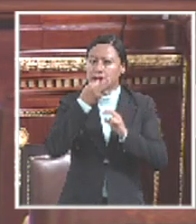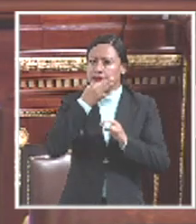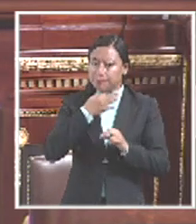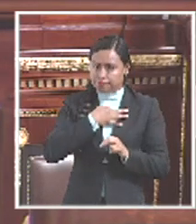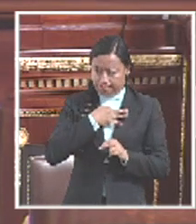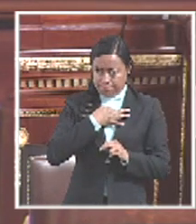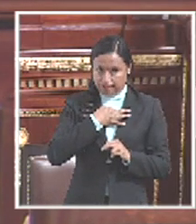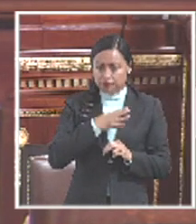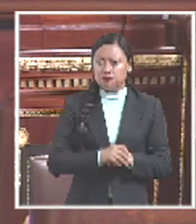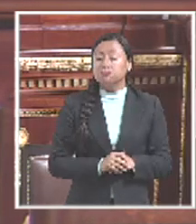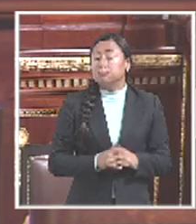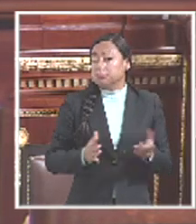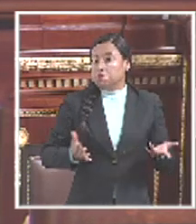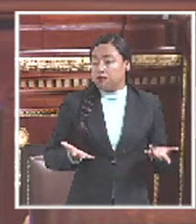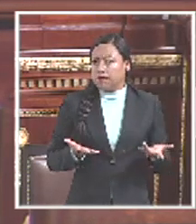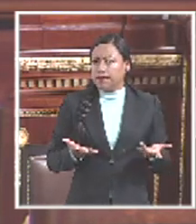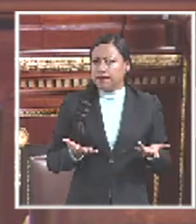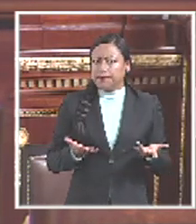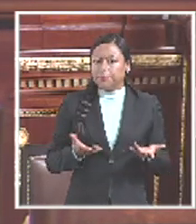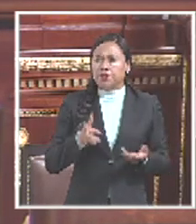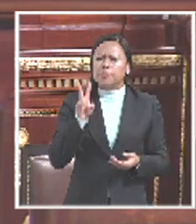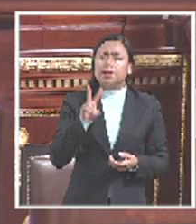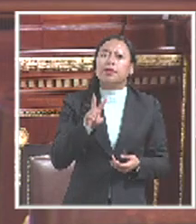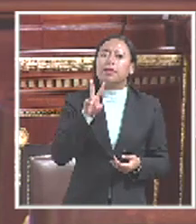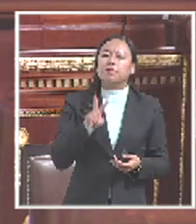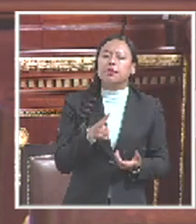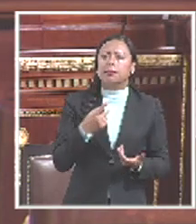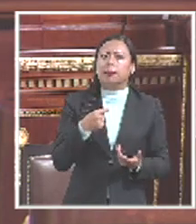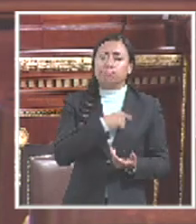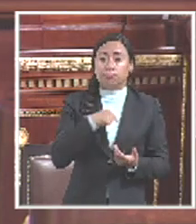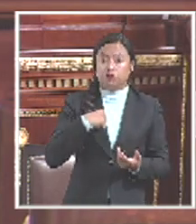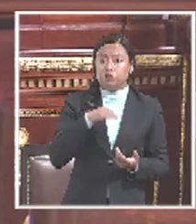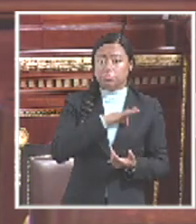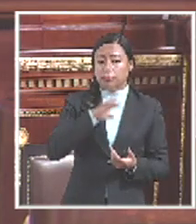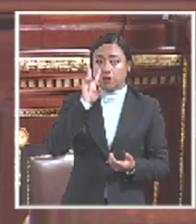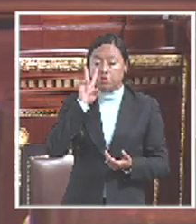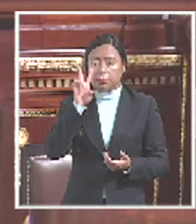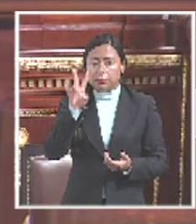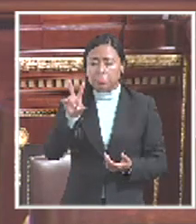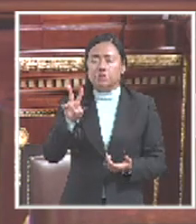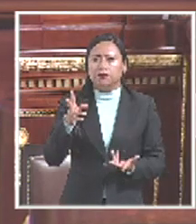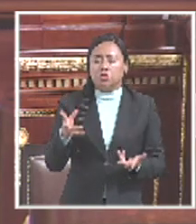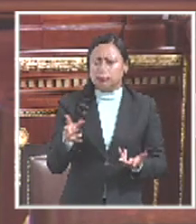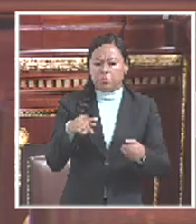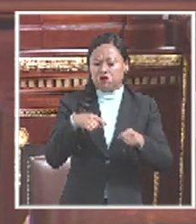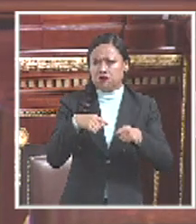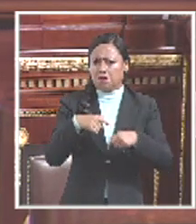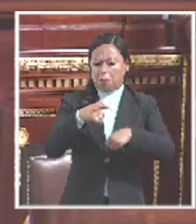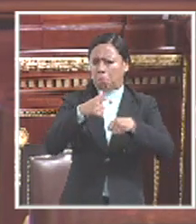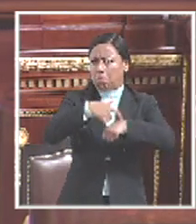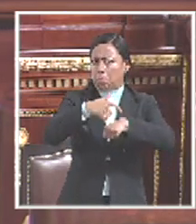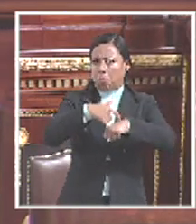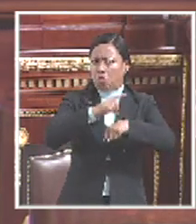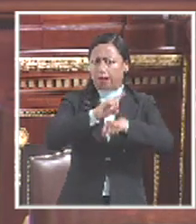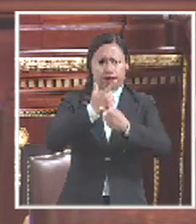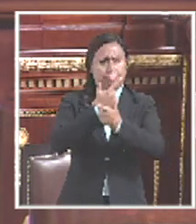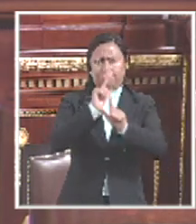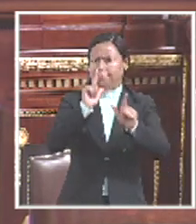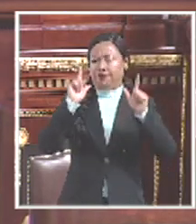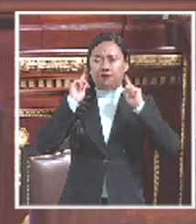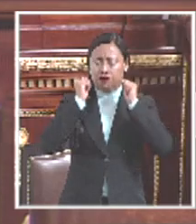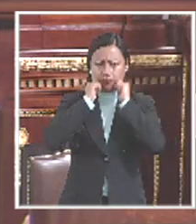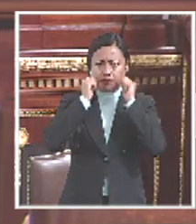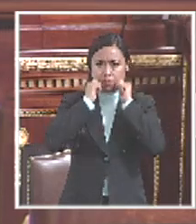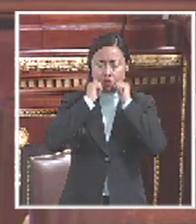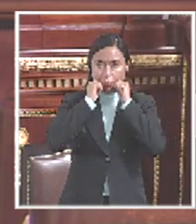que incluso pues podemos ver sin ningún problema a cualquier hora del día. Hay personal también